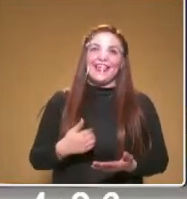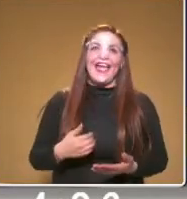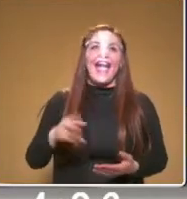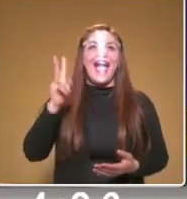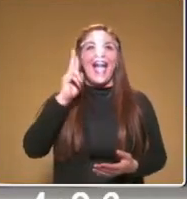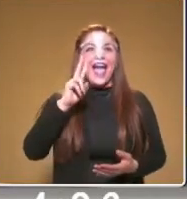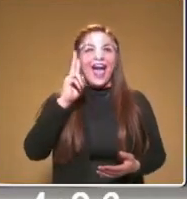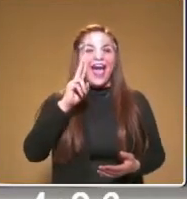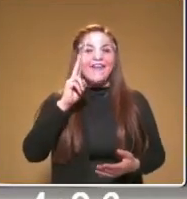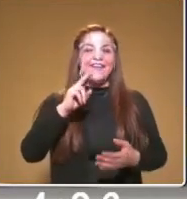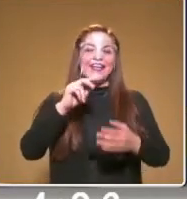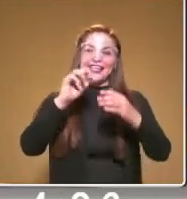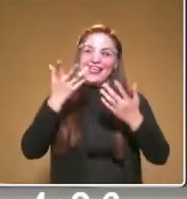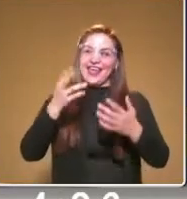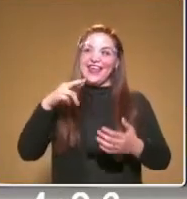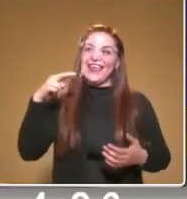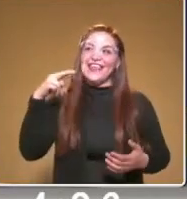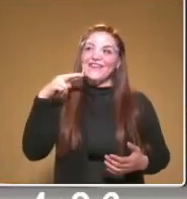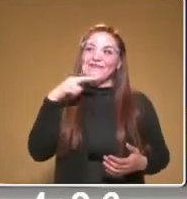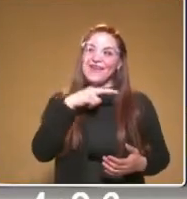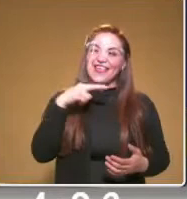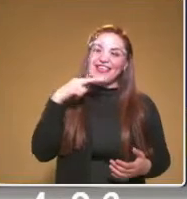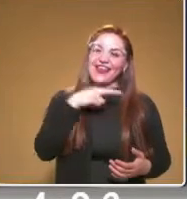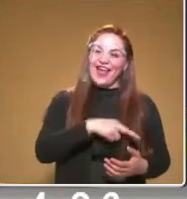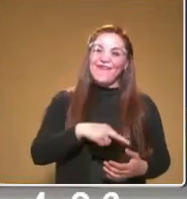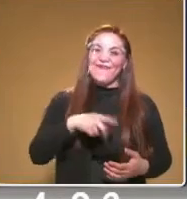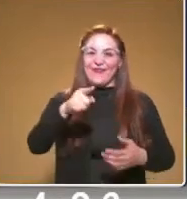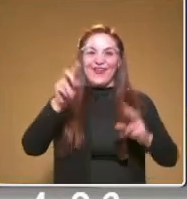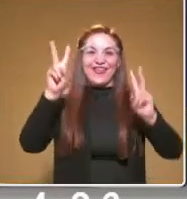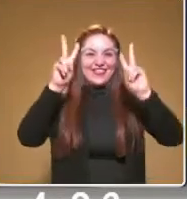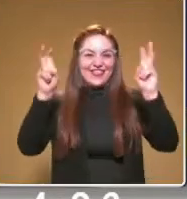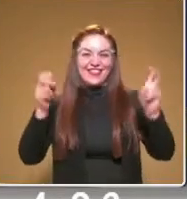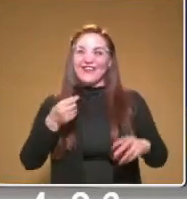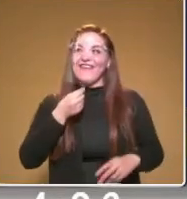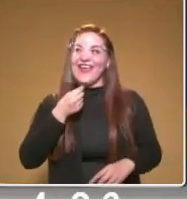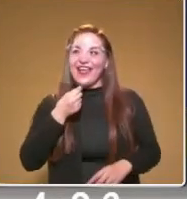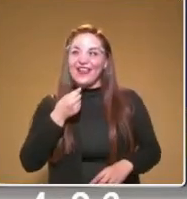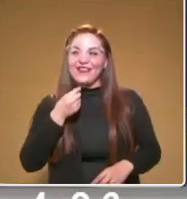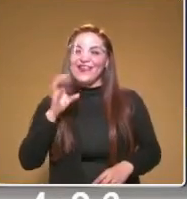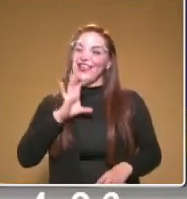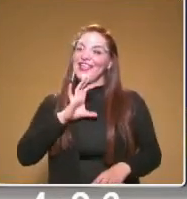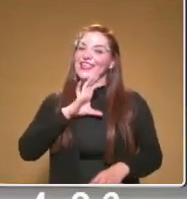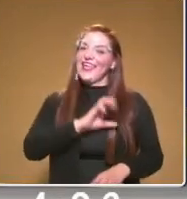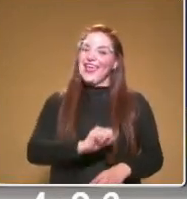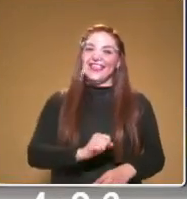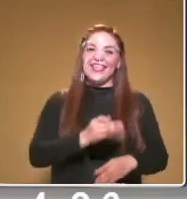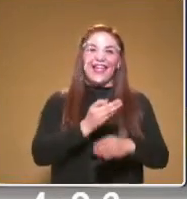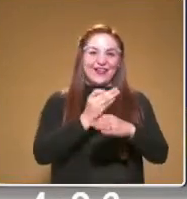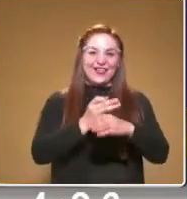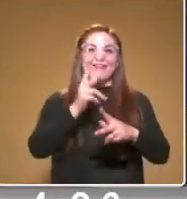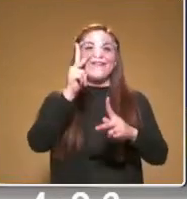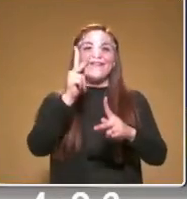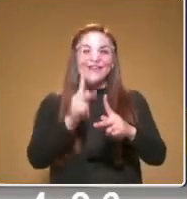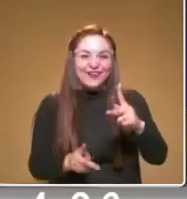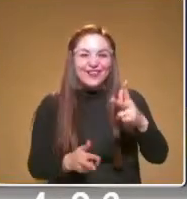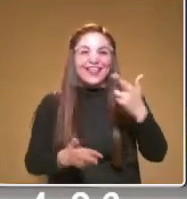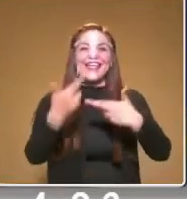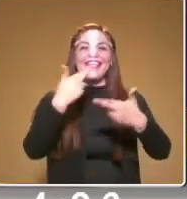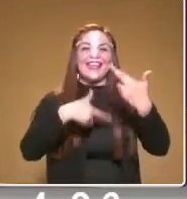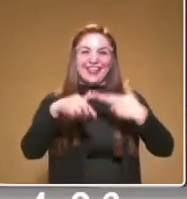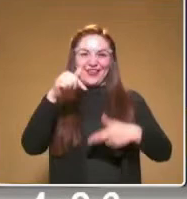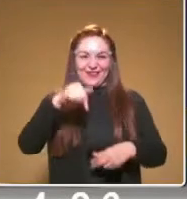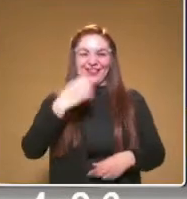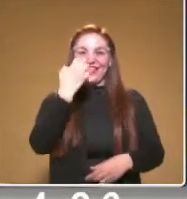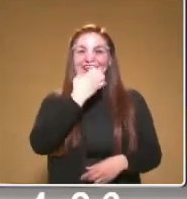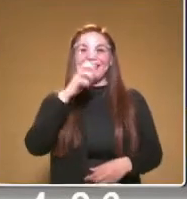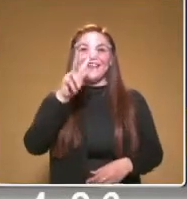artista más rápido, maestra, ¿verdad? Así es. De hecho, es un tema que a los niños les encanta. Entonces, no se hable más. Vamos un corte. Regresamos a Escuela